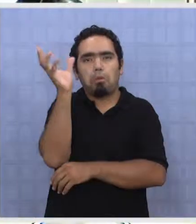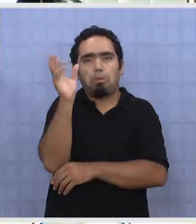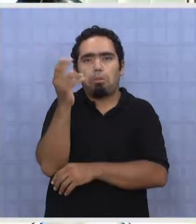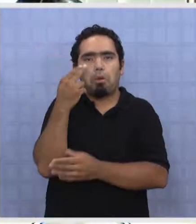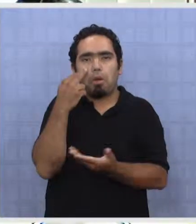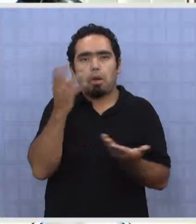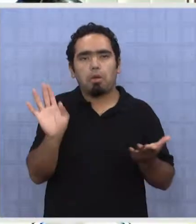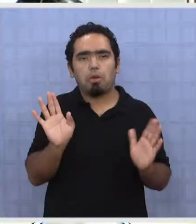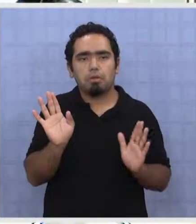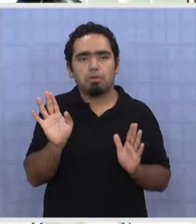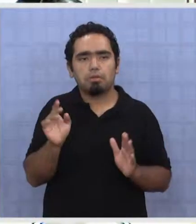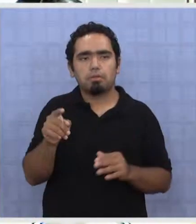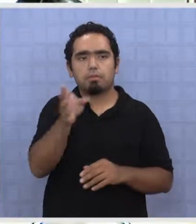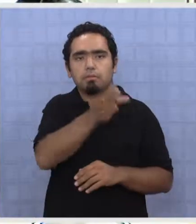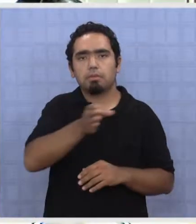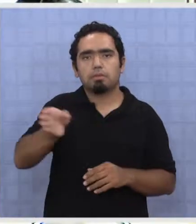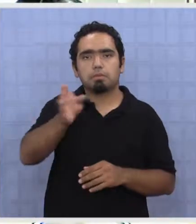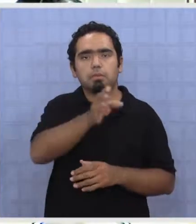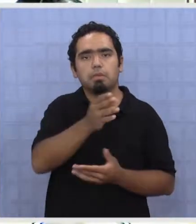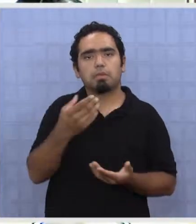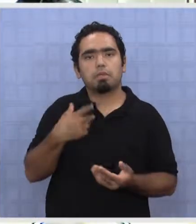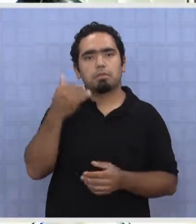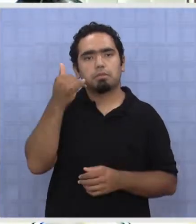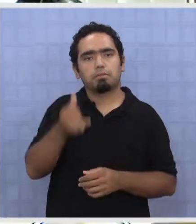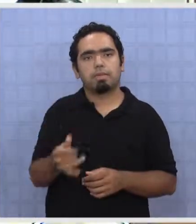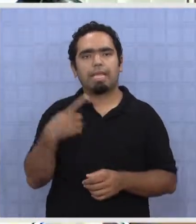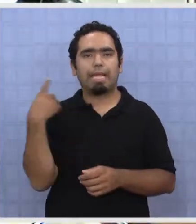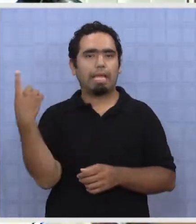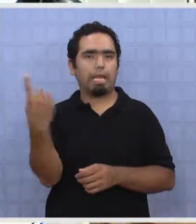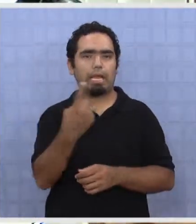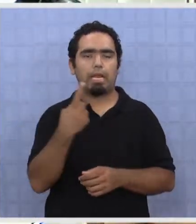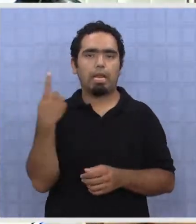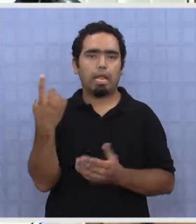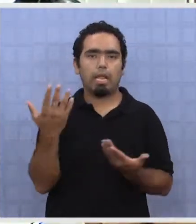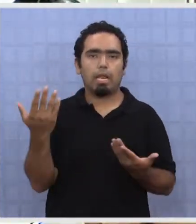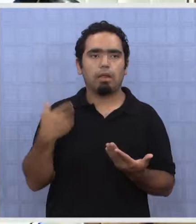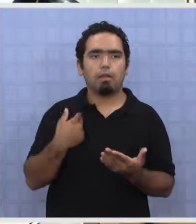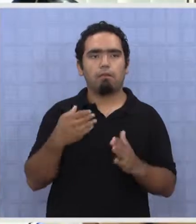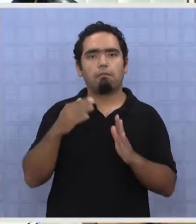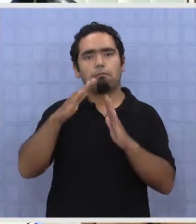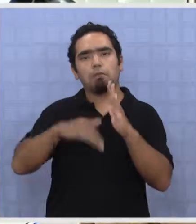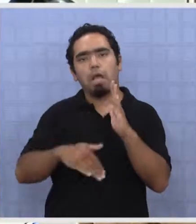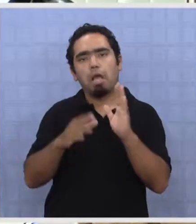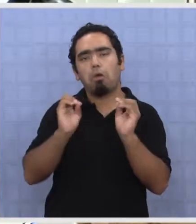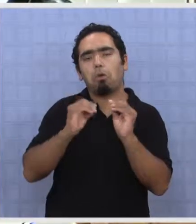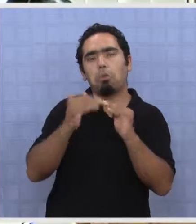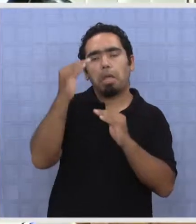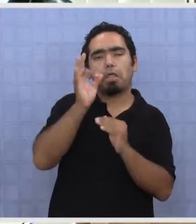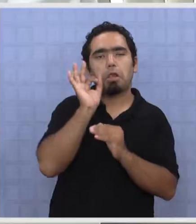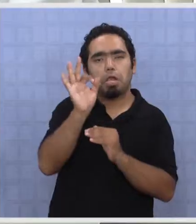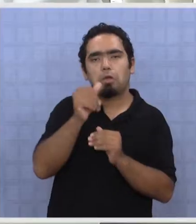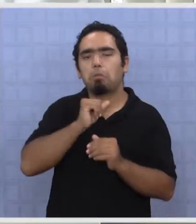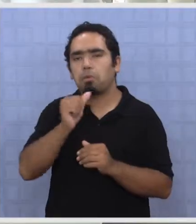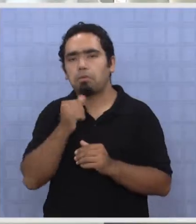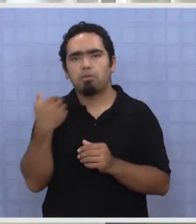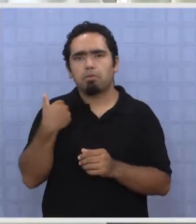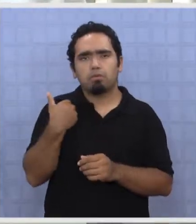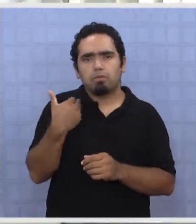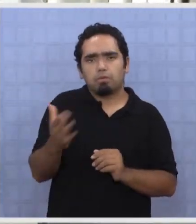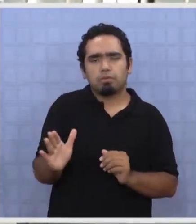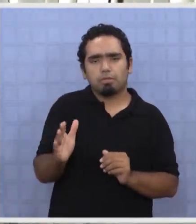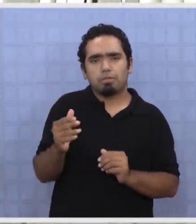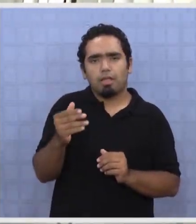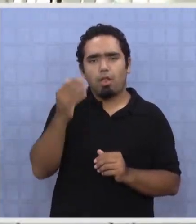es distinto. O sea, la gente, generalmente, no voy a decir estratos socioeconómicos bajos, no saben apreciar lo que